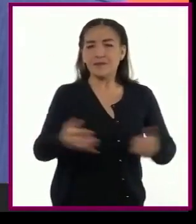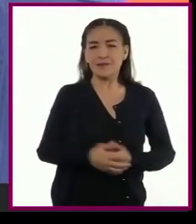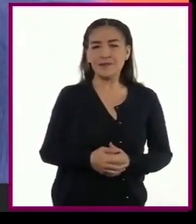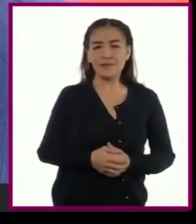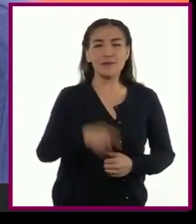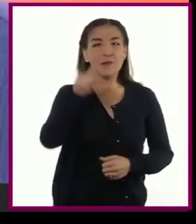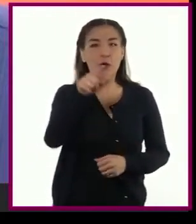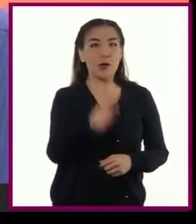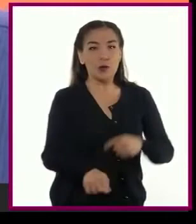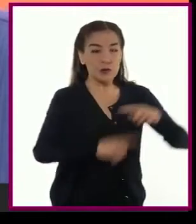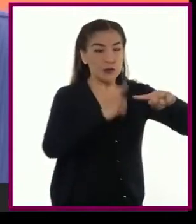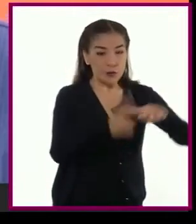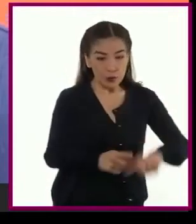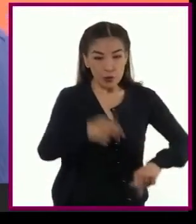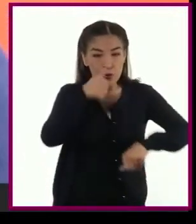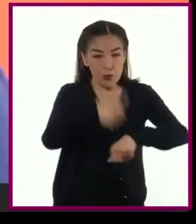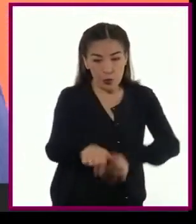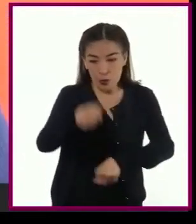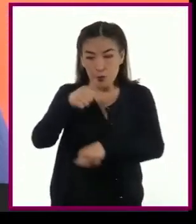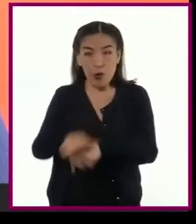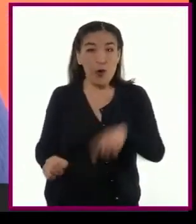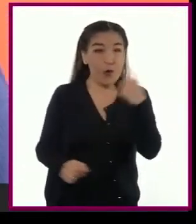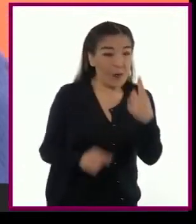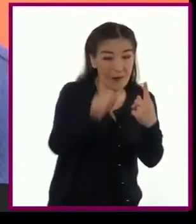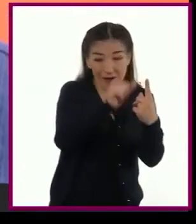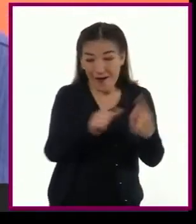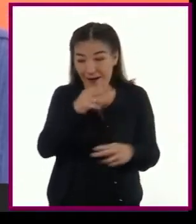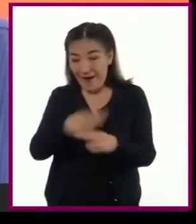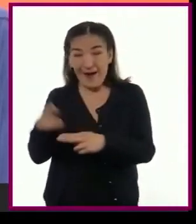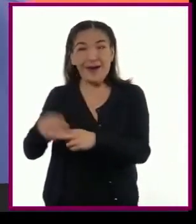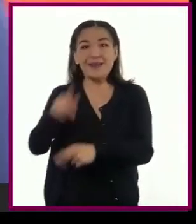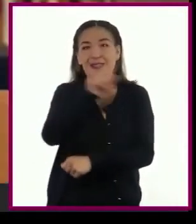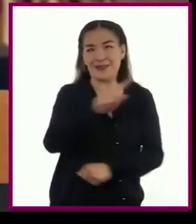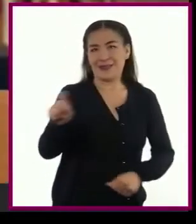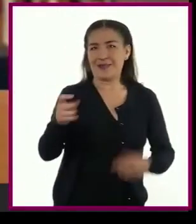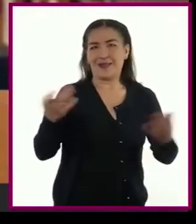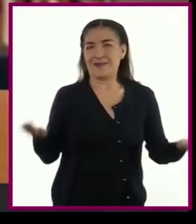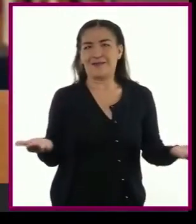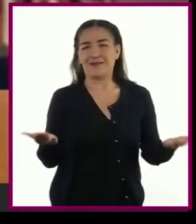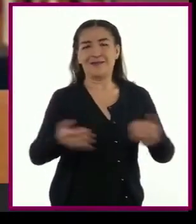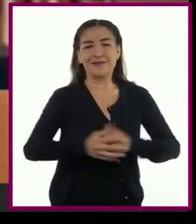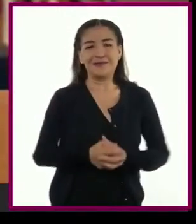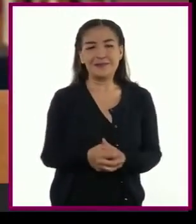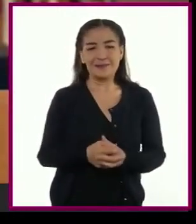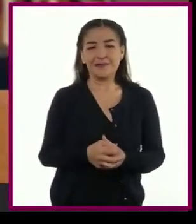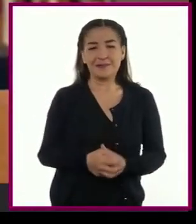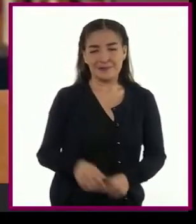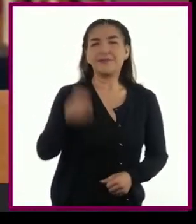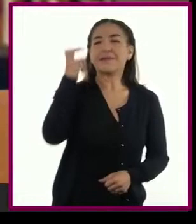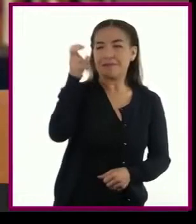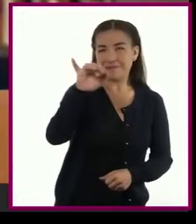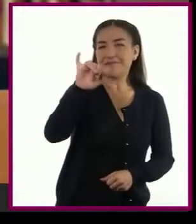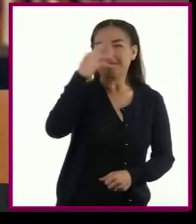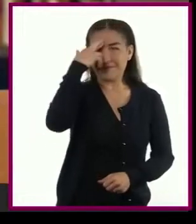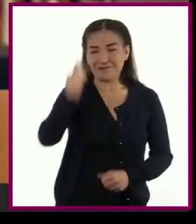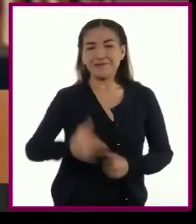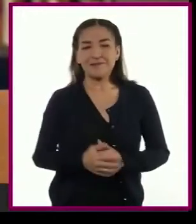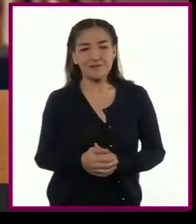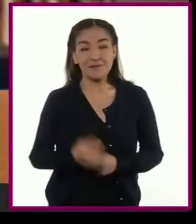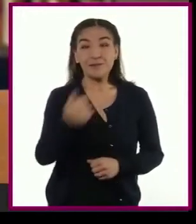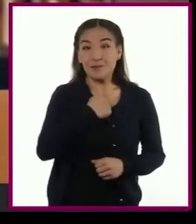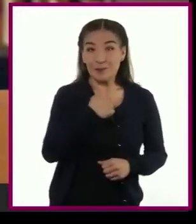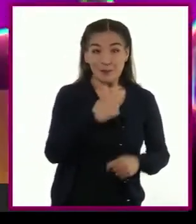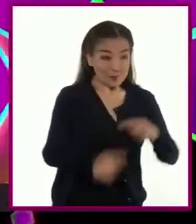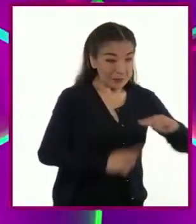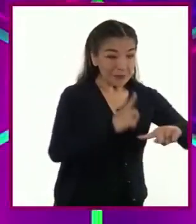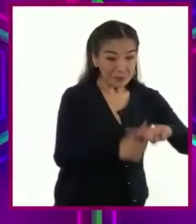no sumó número a número desde el 1 hasta el 100 como el resto de sus compañeros. En efecto, no